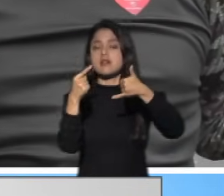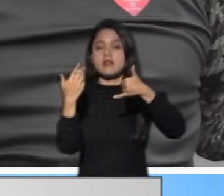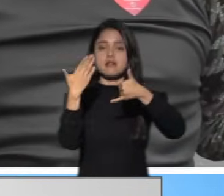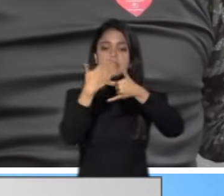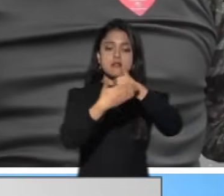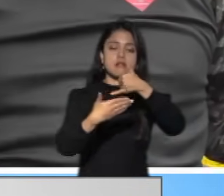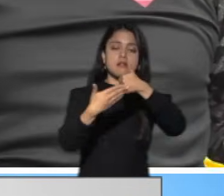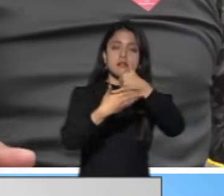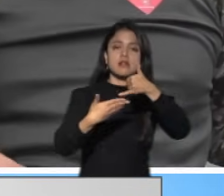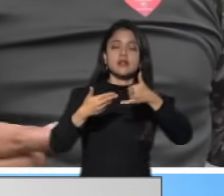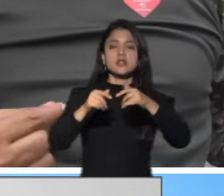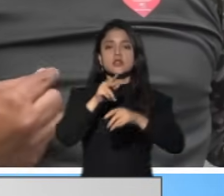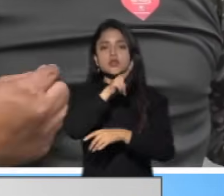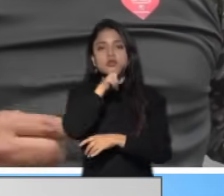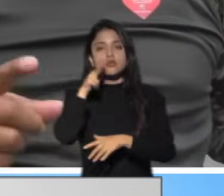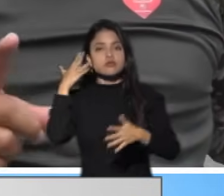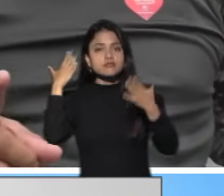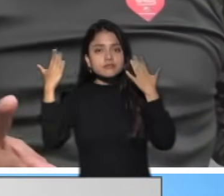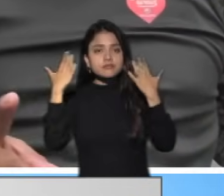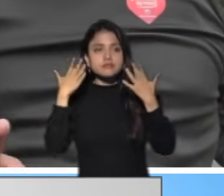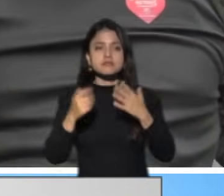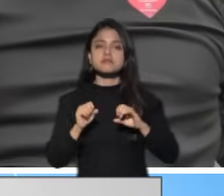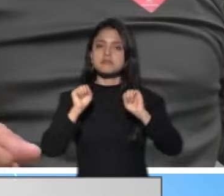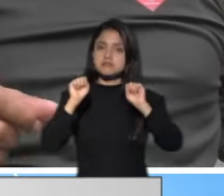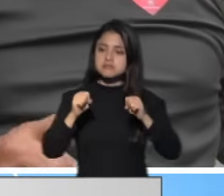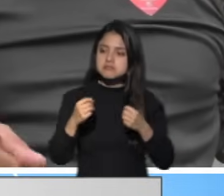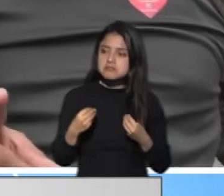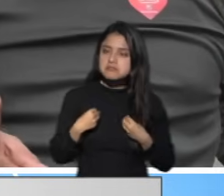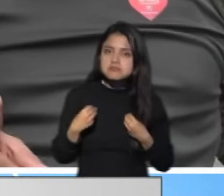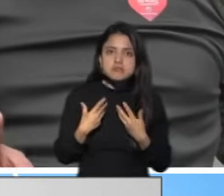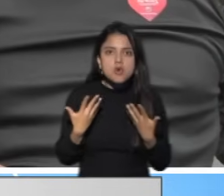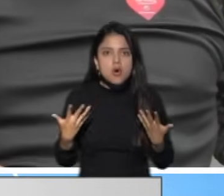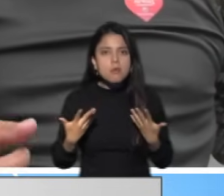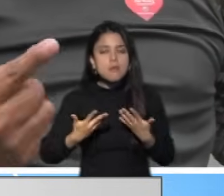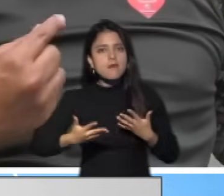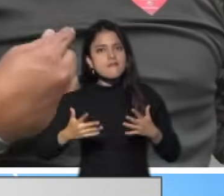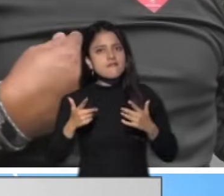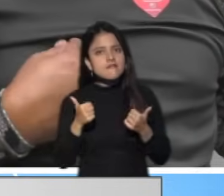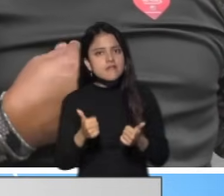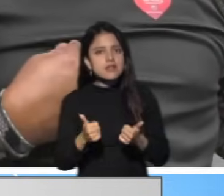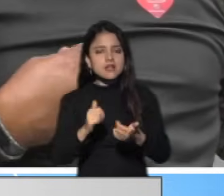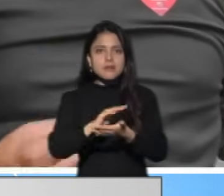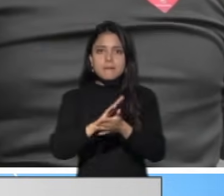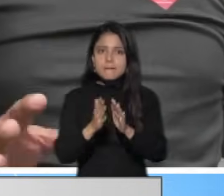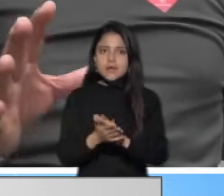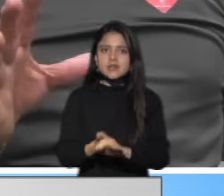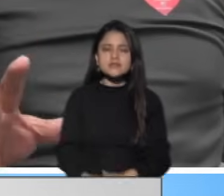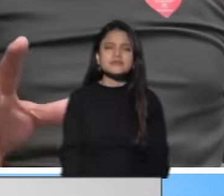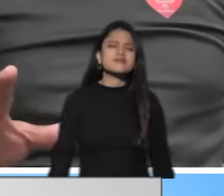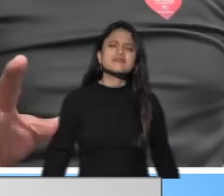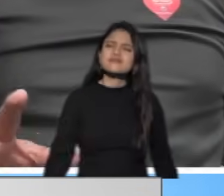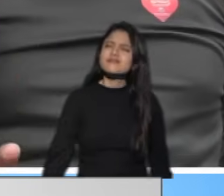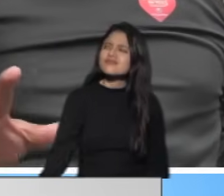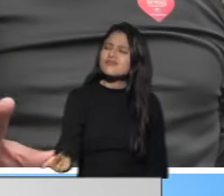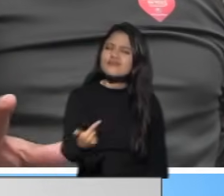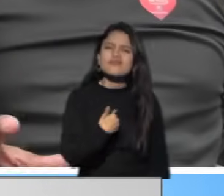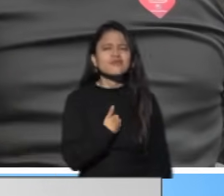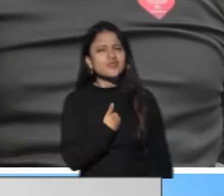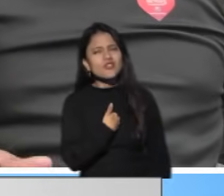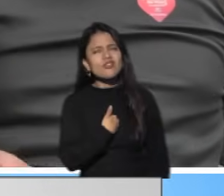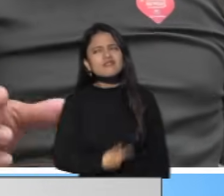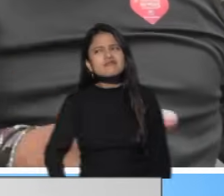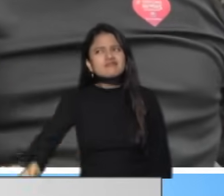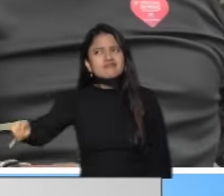violencia que están viviendo hoy, y porque nosotros como colombianos no estamos de acuerdo más yo con el pronunciamiento del